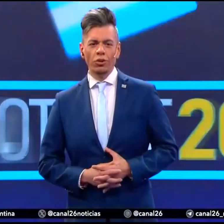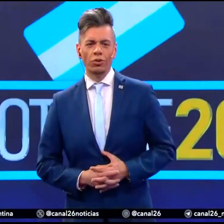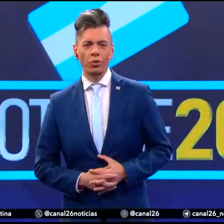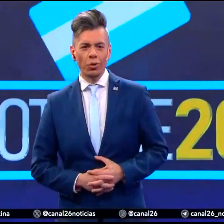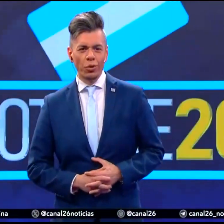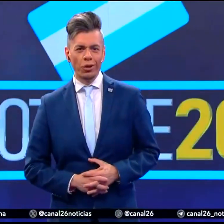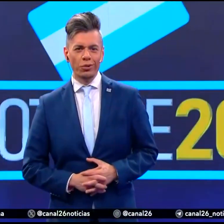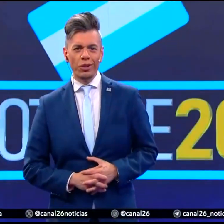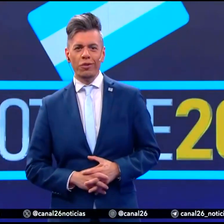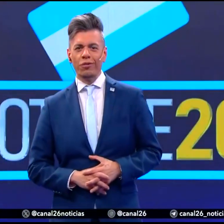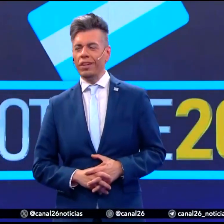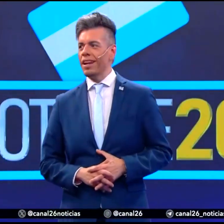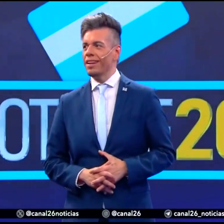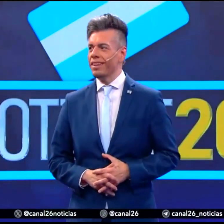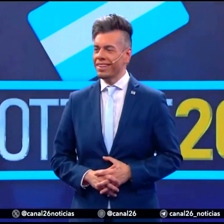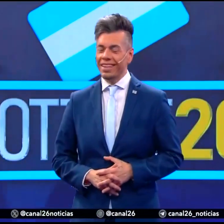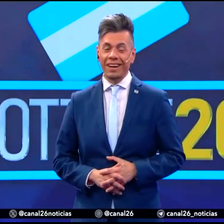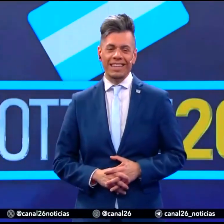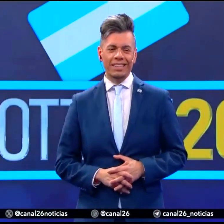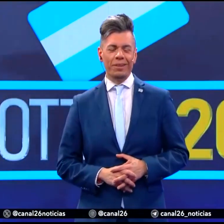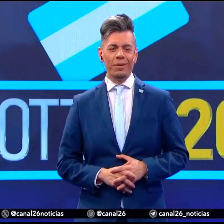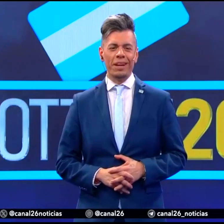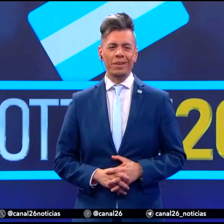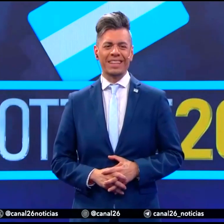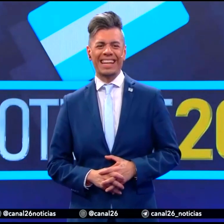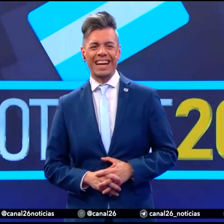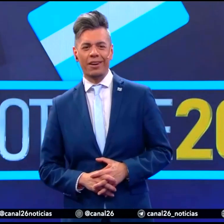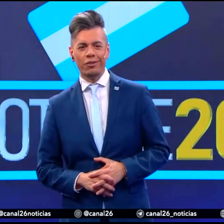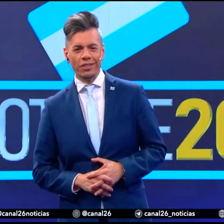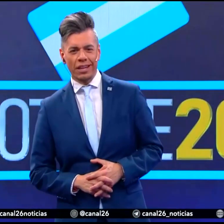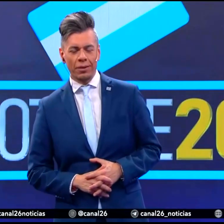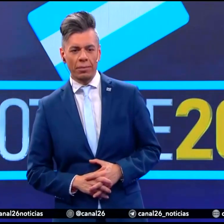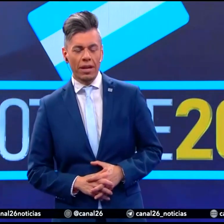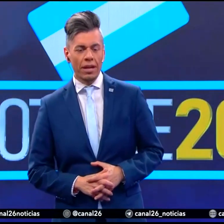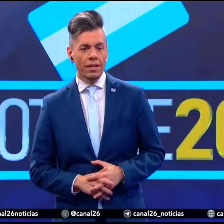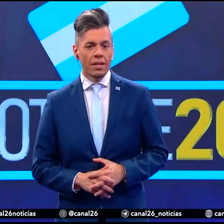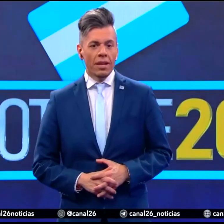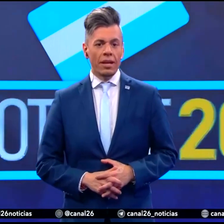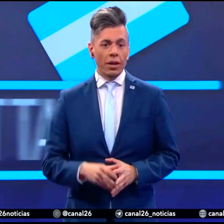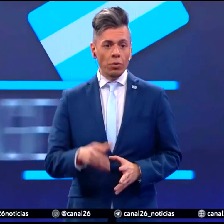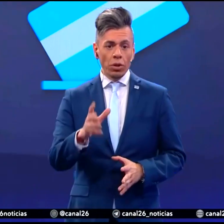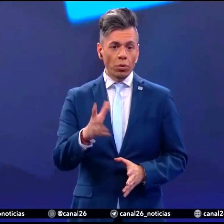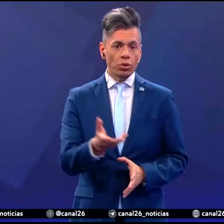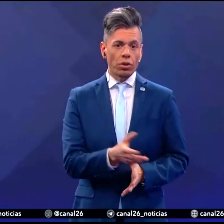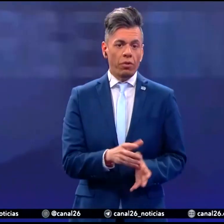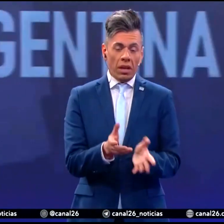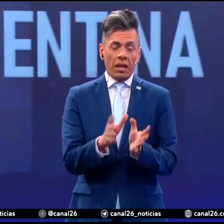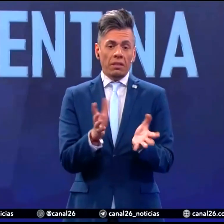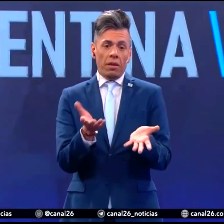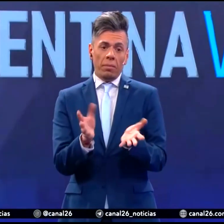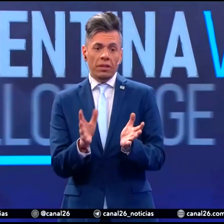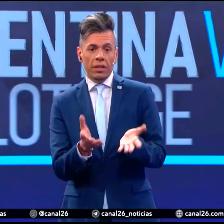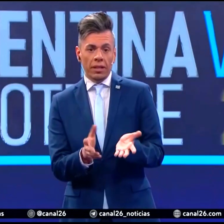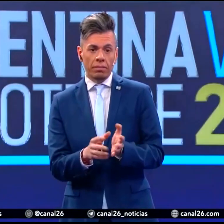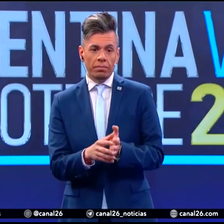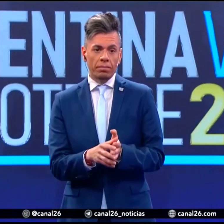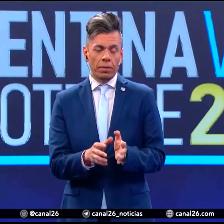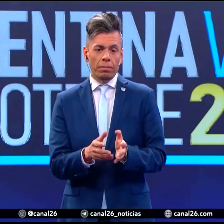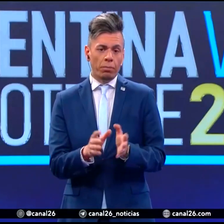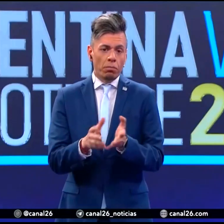Estaba con su grito final de batalla, viva la libertad, carajo, decía Javier Milei, en un discurso que fue